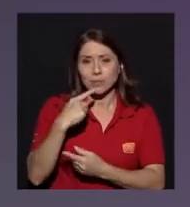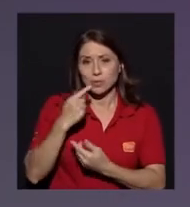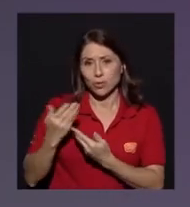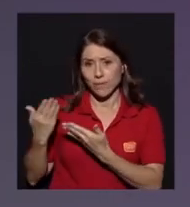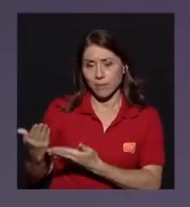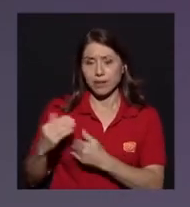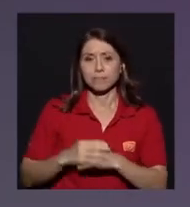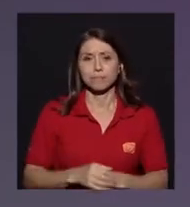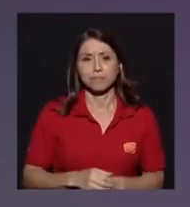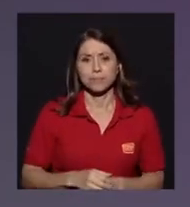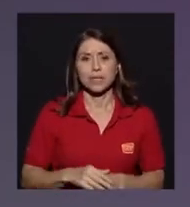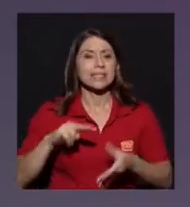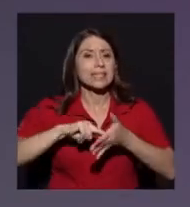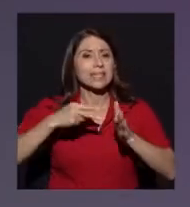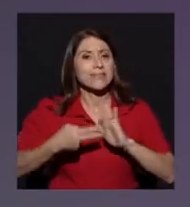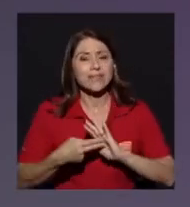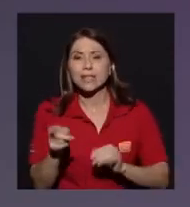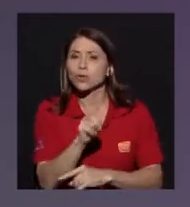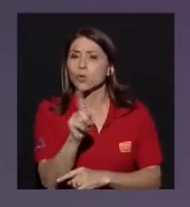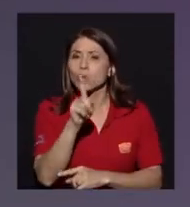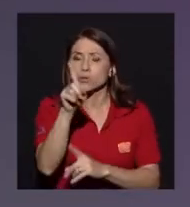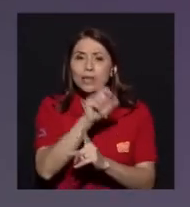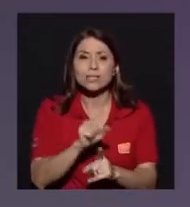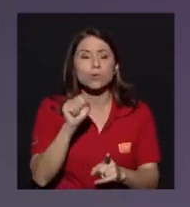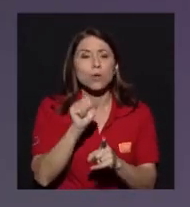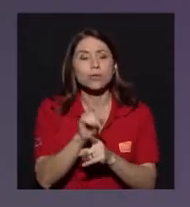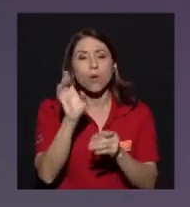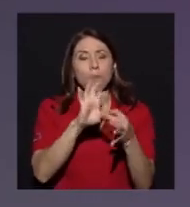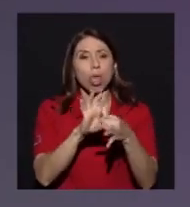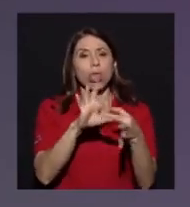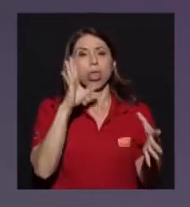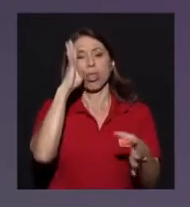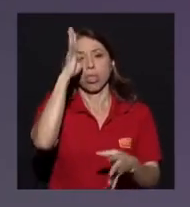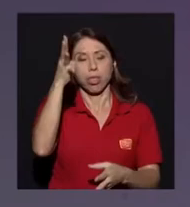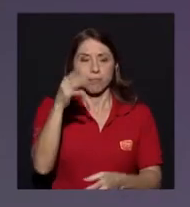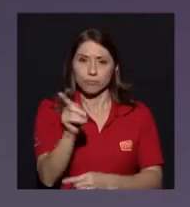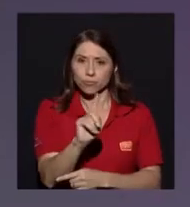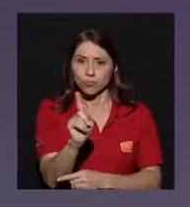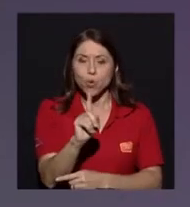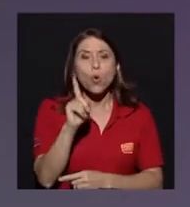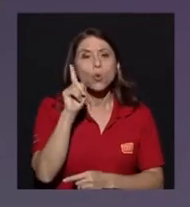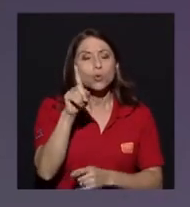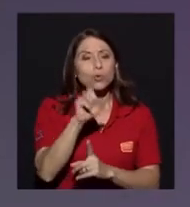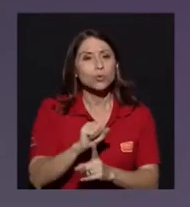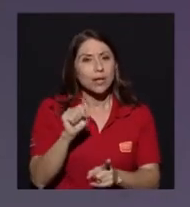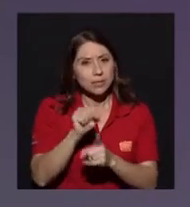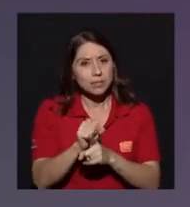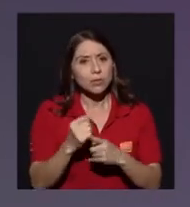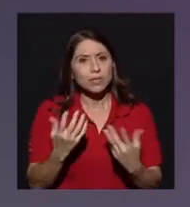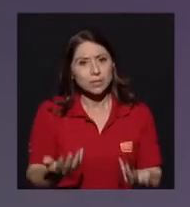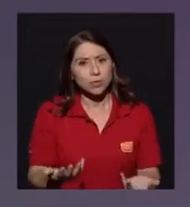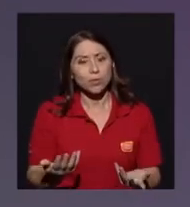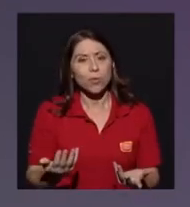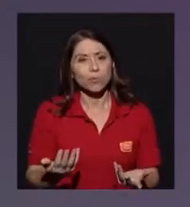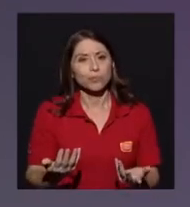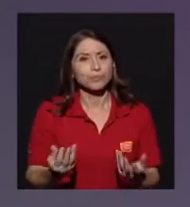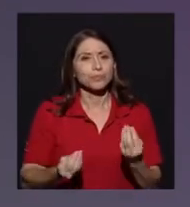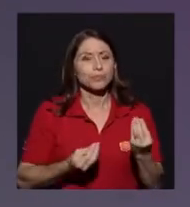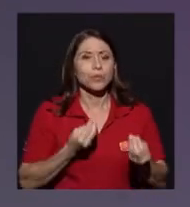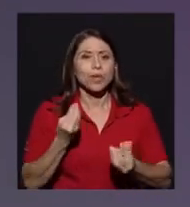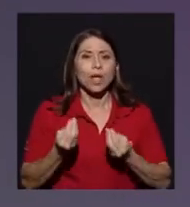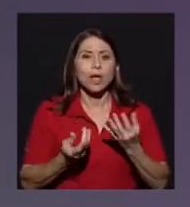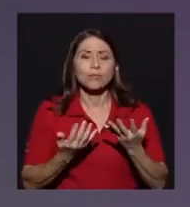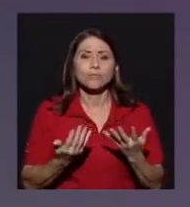margarida es decir no es una situación antojadiza no es una una una